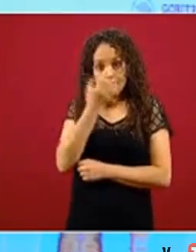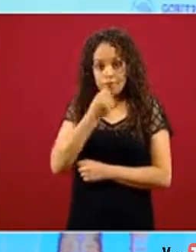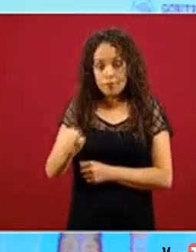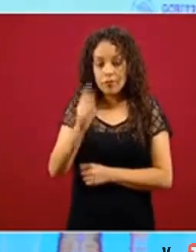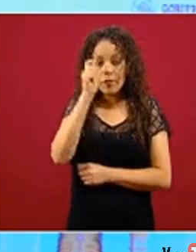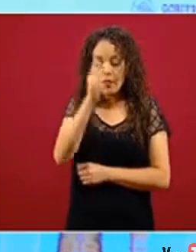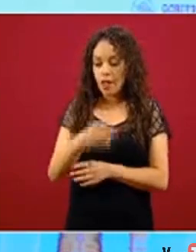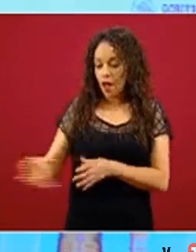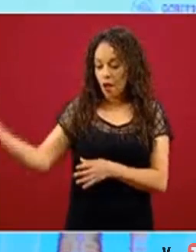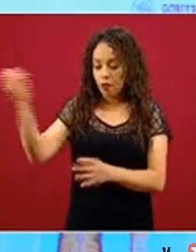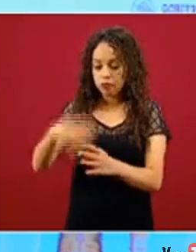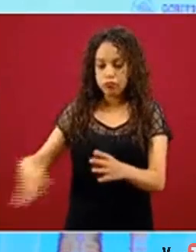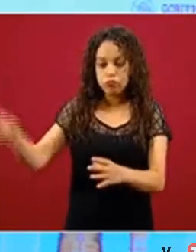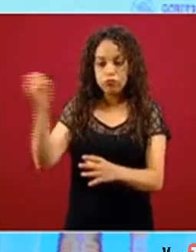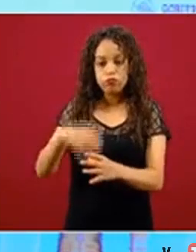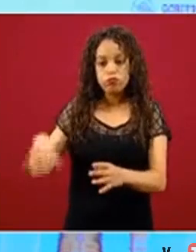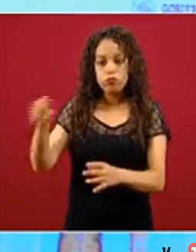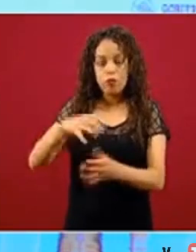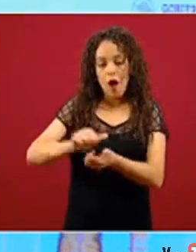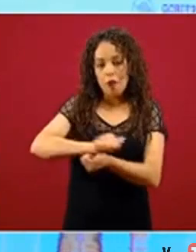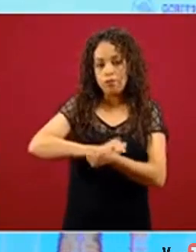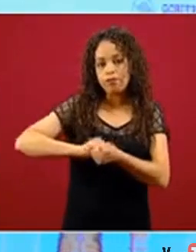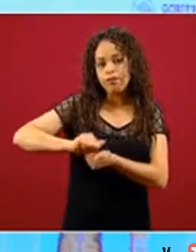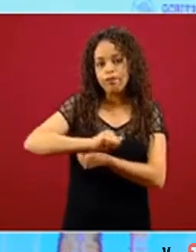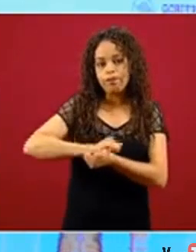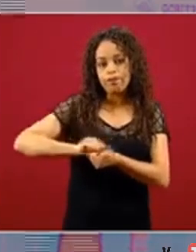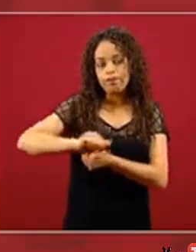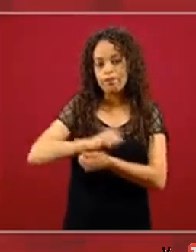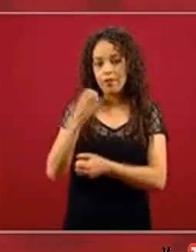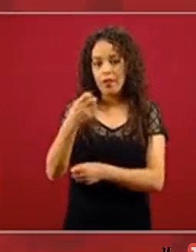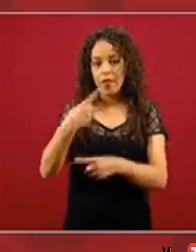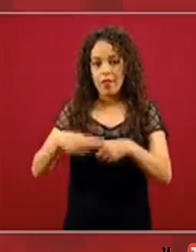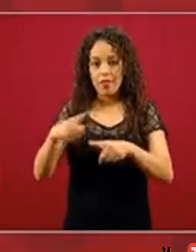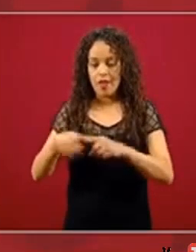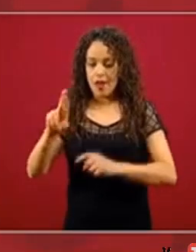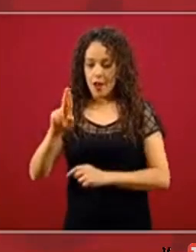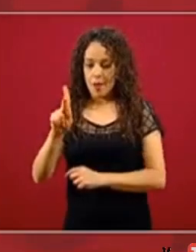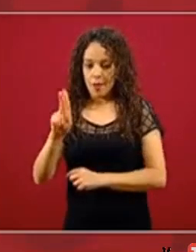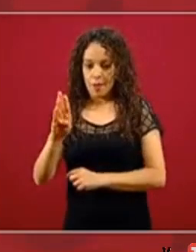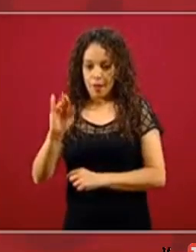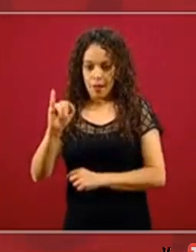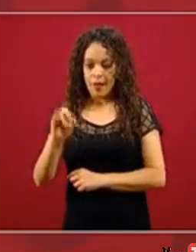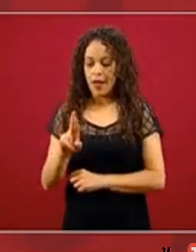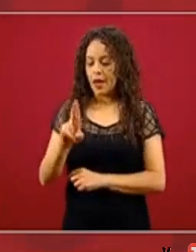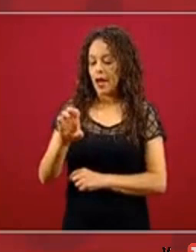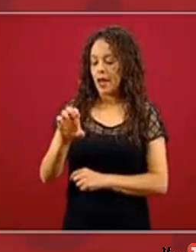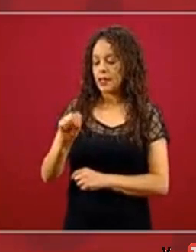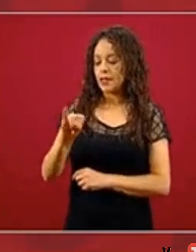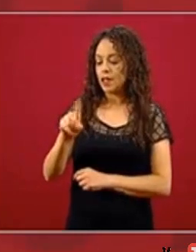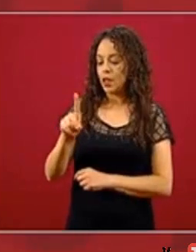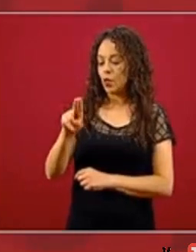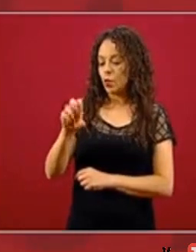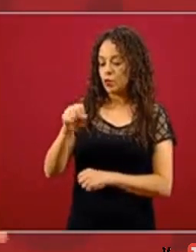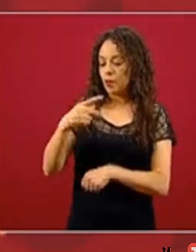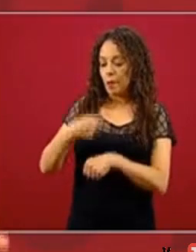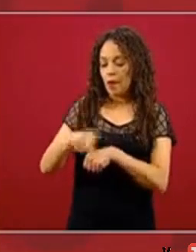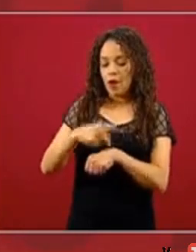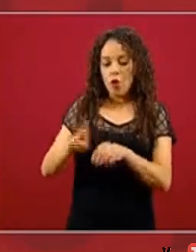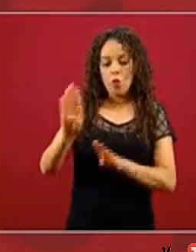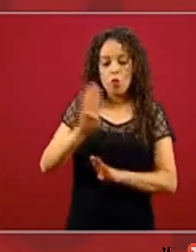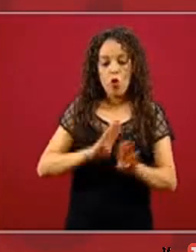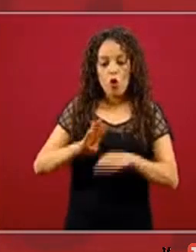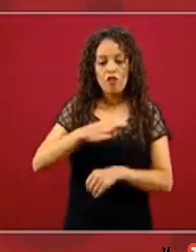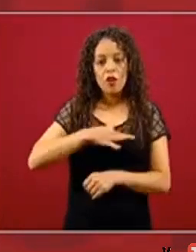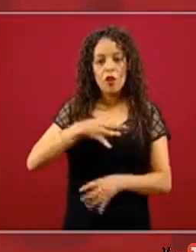y desaparición de los RPBIs, de los residuos peligrosos biológico infecciosos. En una ocasión